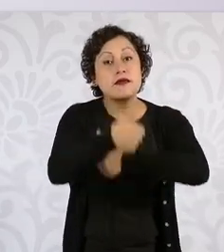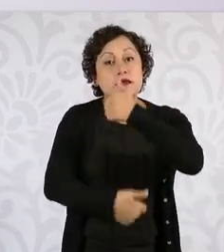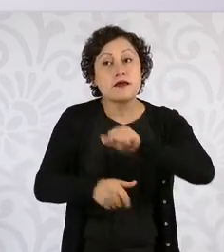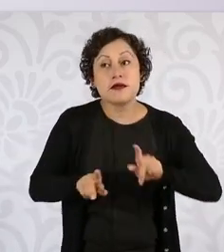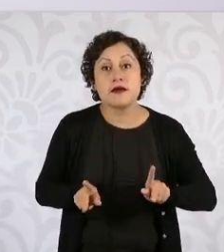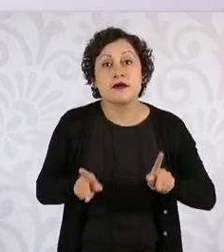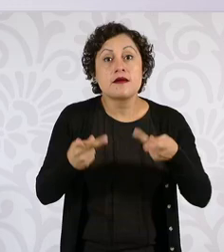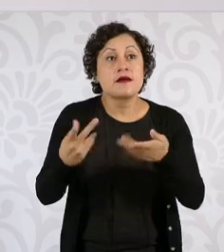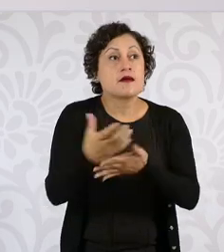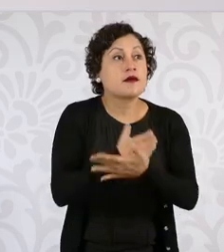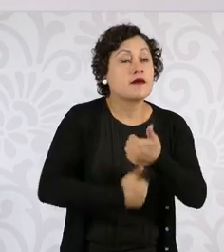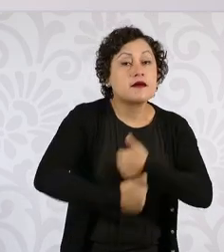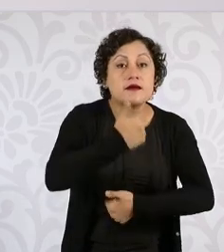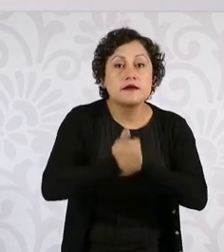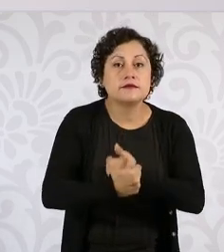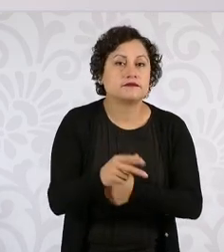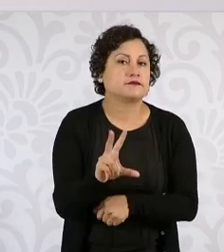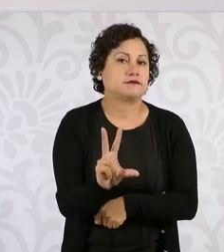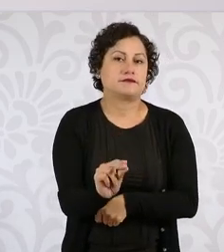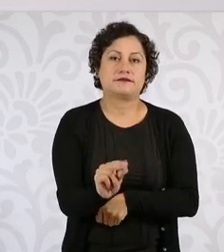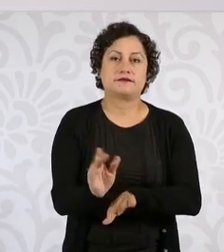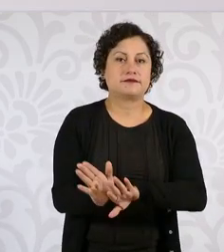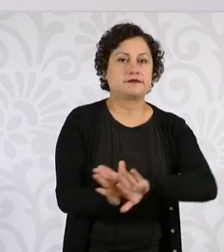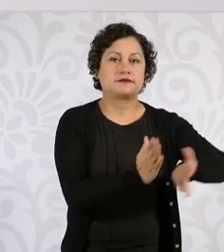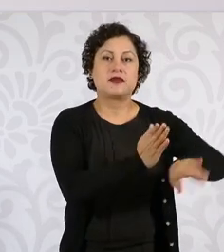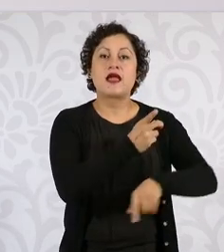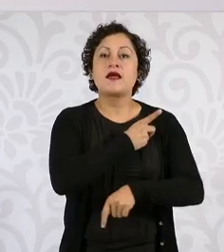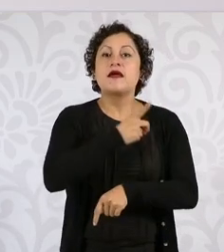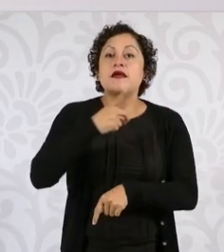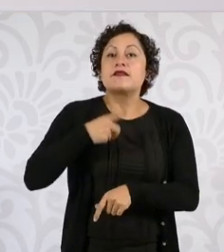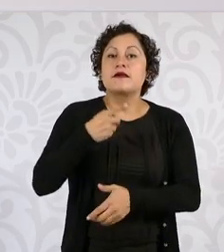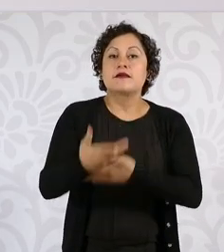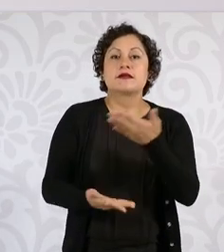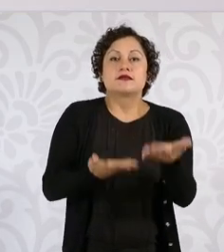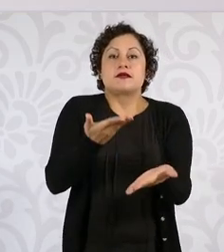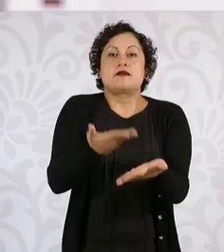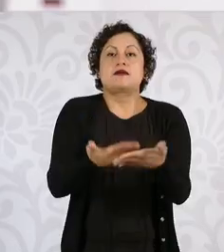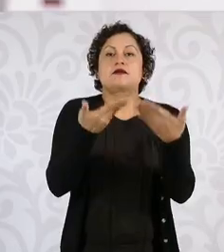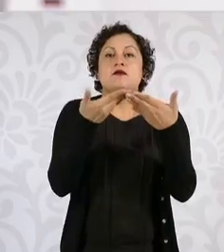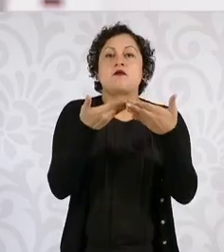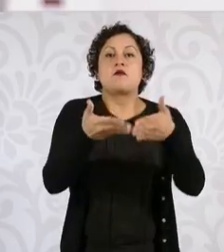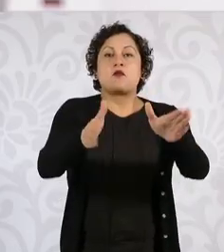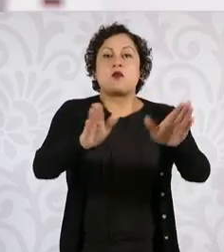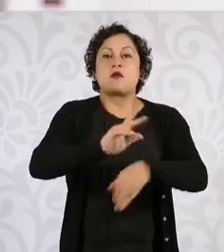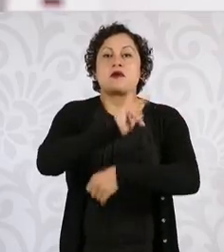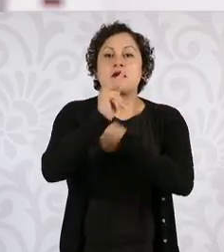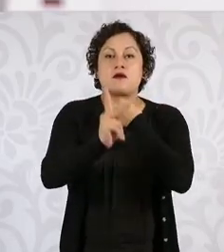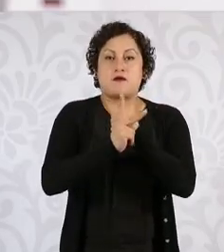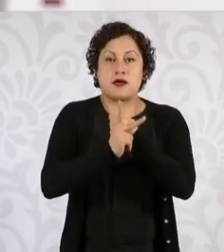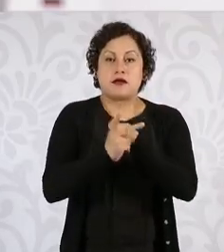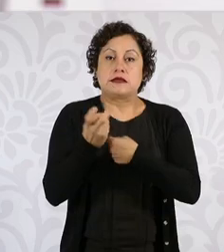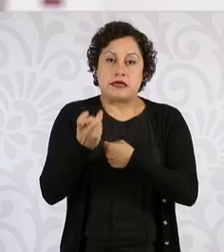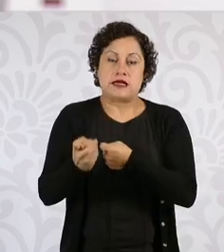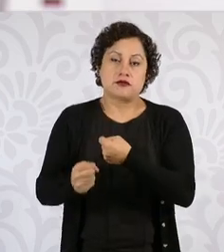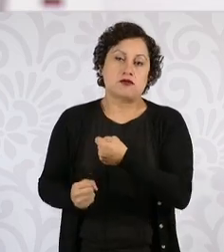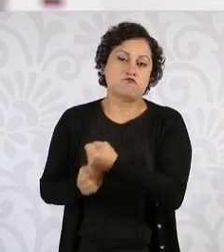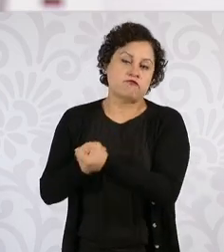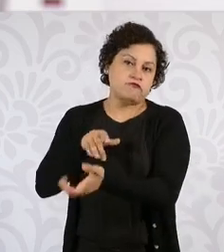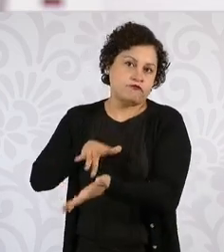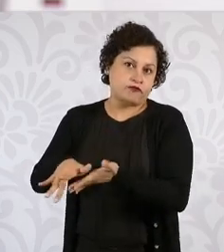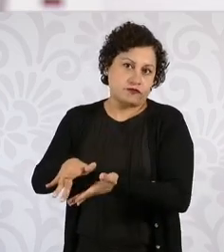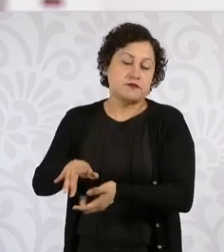servicio público. Eso las fortalece. Segundo, la preponderancia de